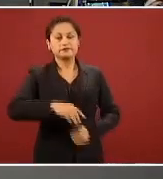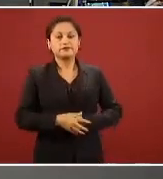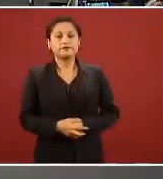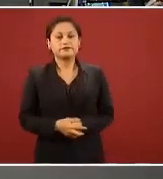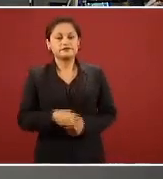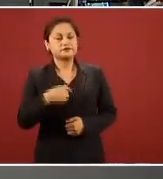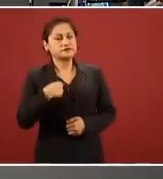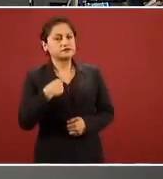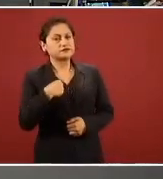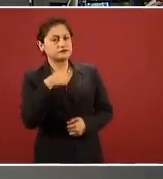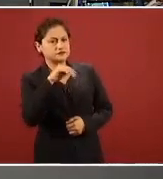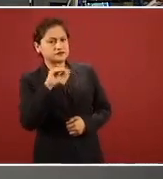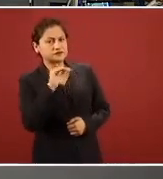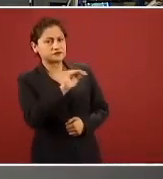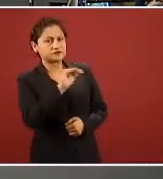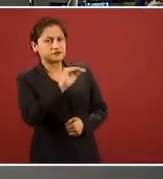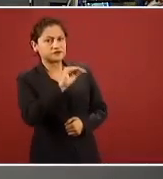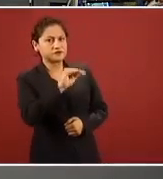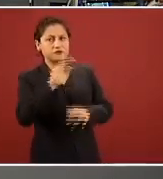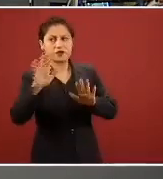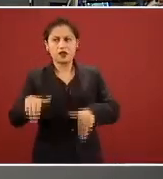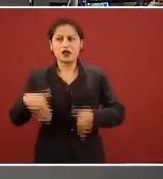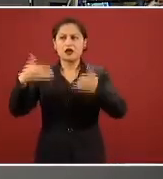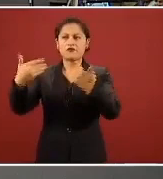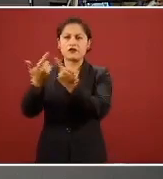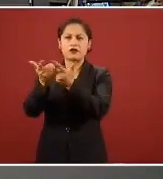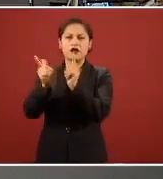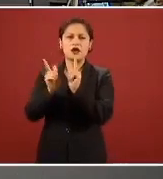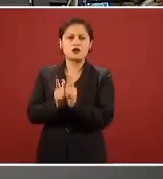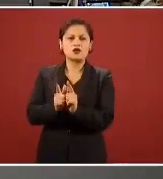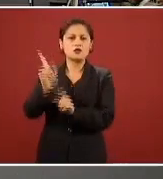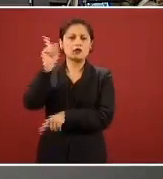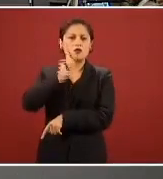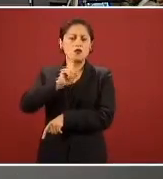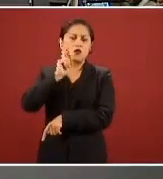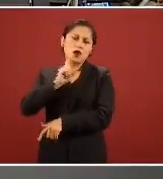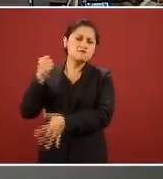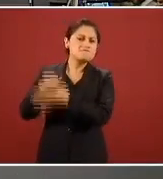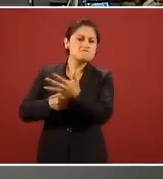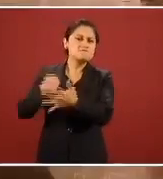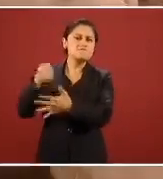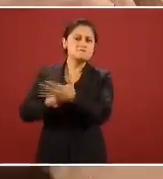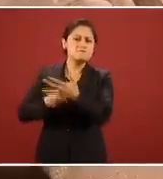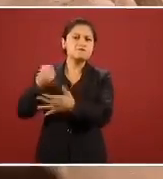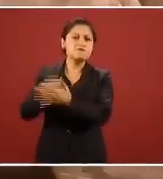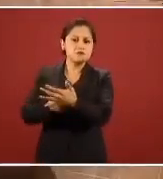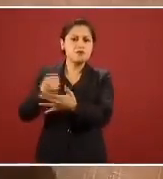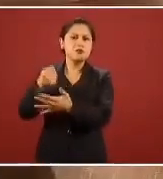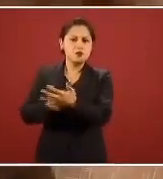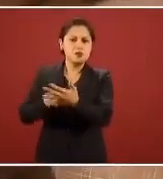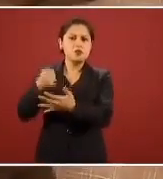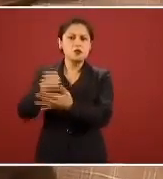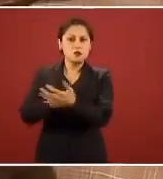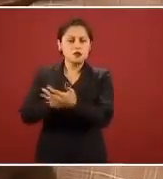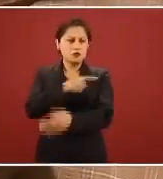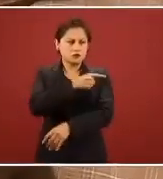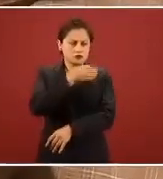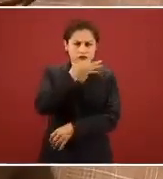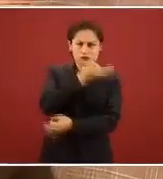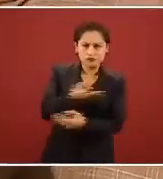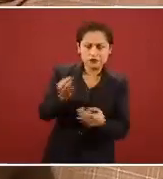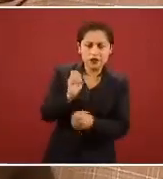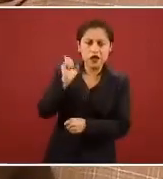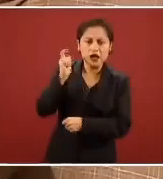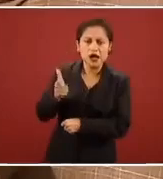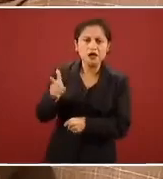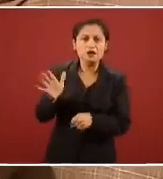¿tiene algún mensaje para los grupos feministas que se están manifestando aquí afuera, sobre todo en el contexto de que esta semana usted hizo unas declaraciones